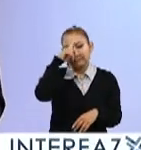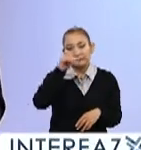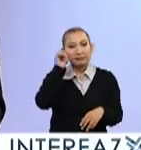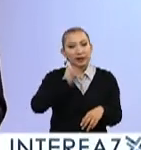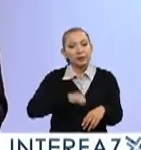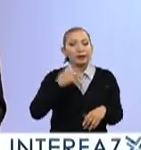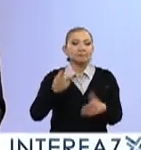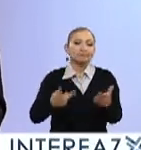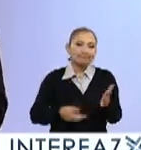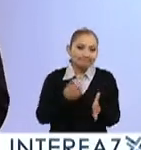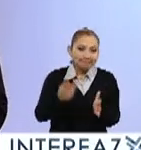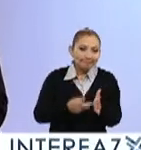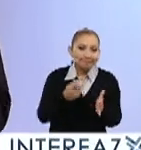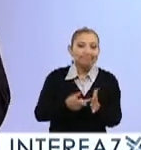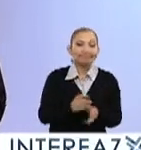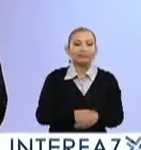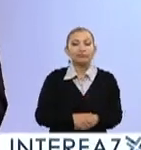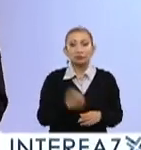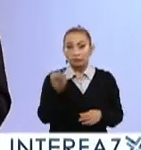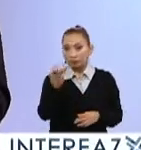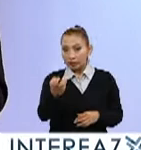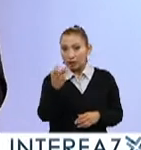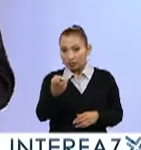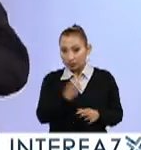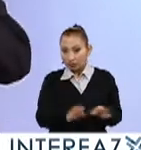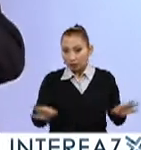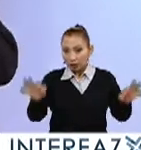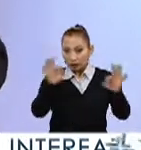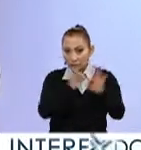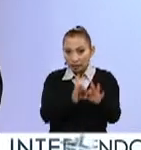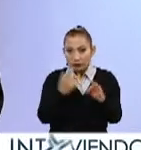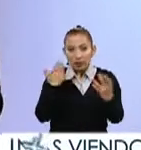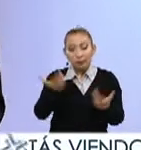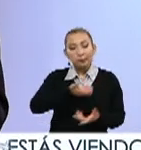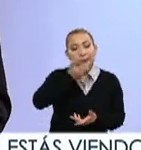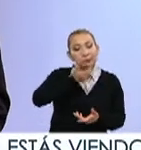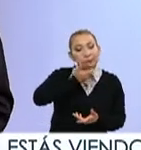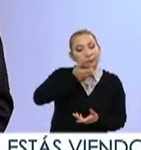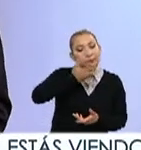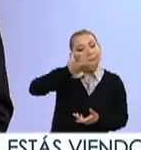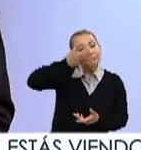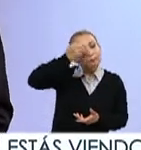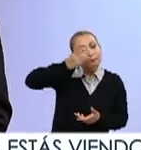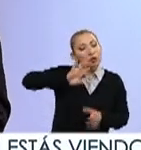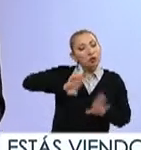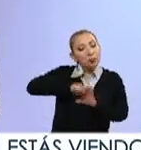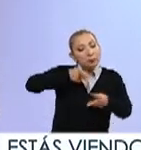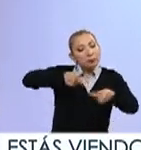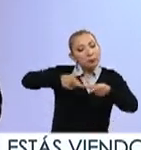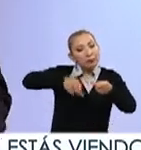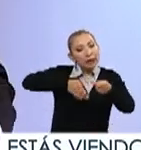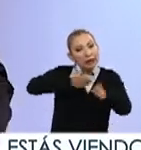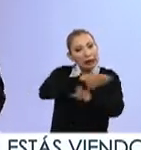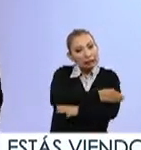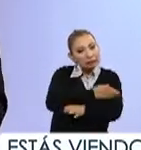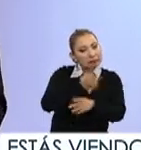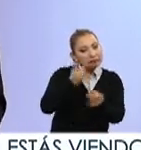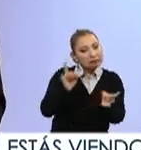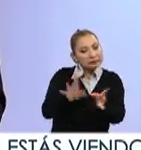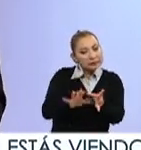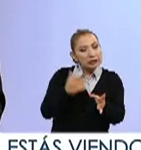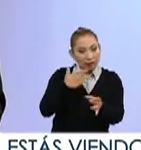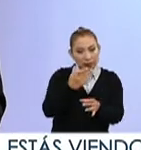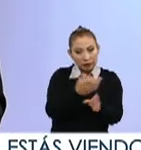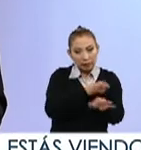siempre están a la deriva. Por ello es fundamental nuestra cultura de la prevención. Para ello se ha trabajado durante